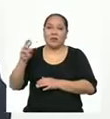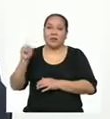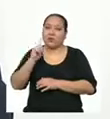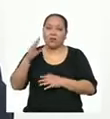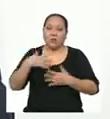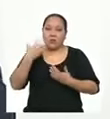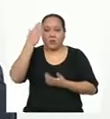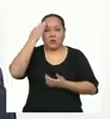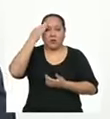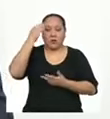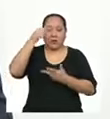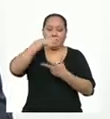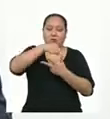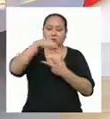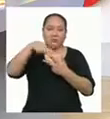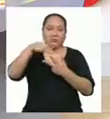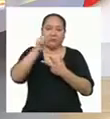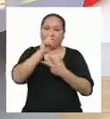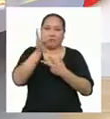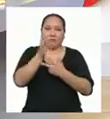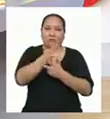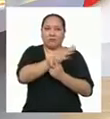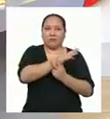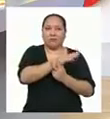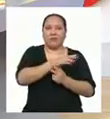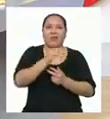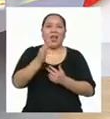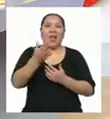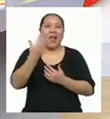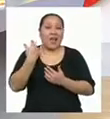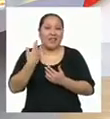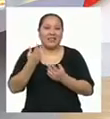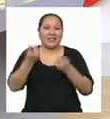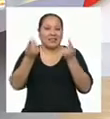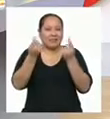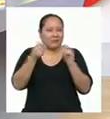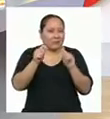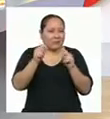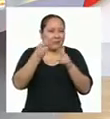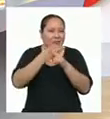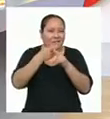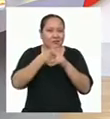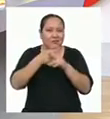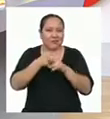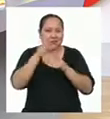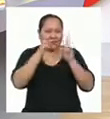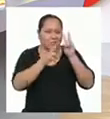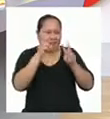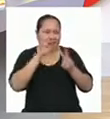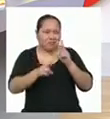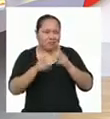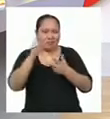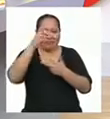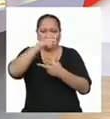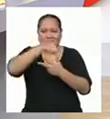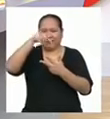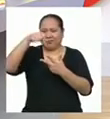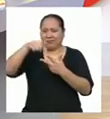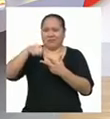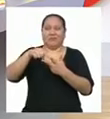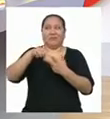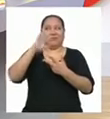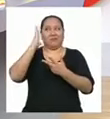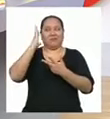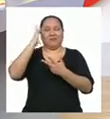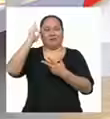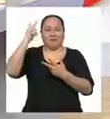calcular el promedio, tampoco la mediana. Antes vamos a una pequeña pausa, que de hacer tantos cálculos para la media aritmética y la mediana me